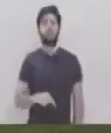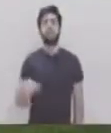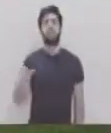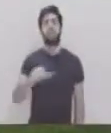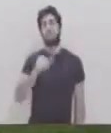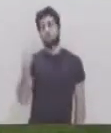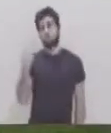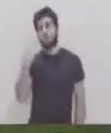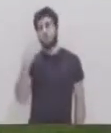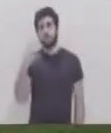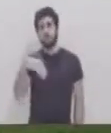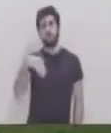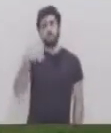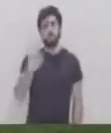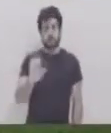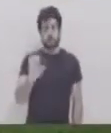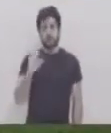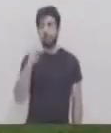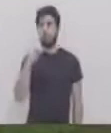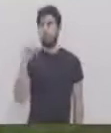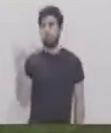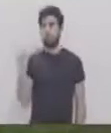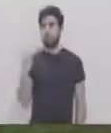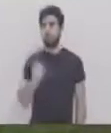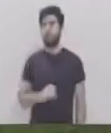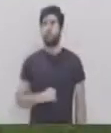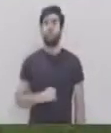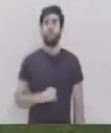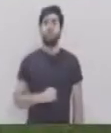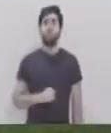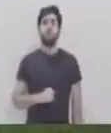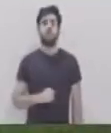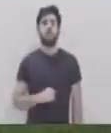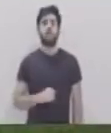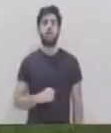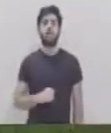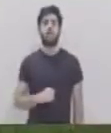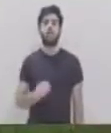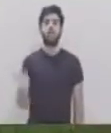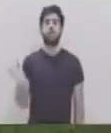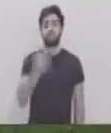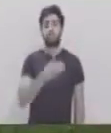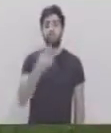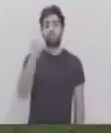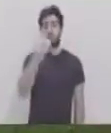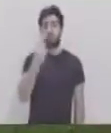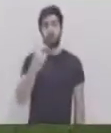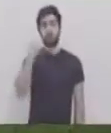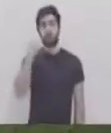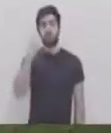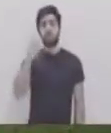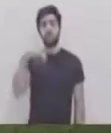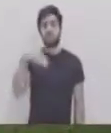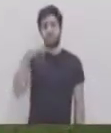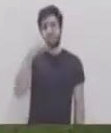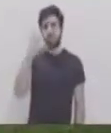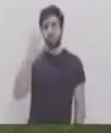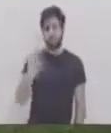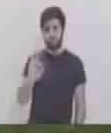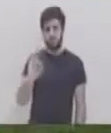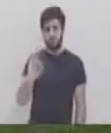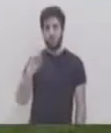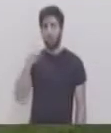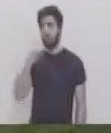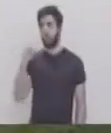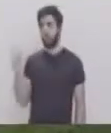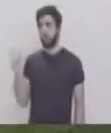me. Otra vez, mi palma va a golpear mi pecho levemente y siento el dedo de en medio